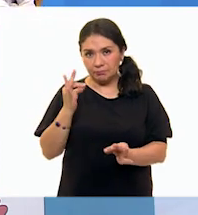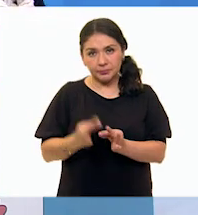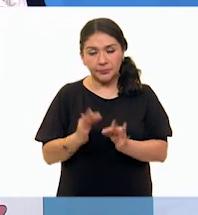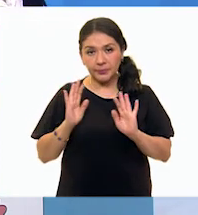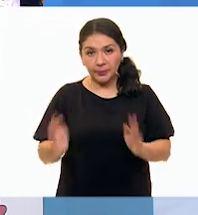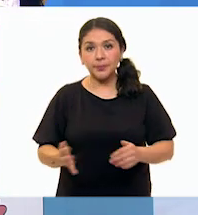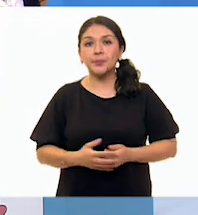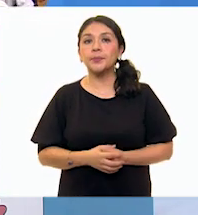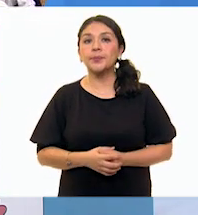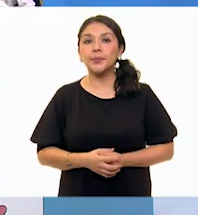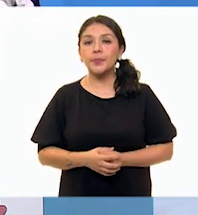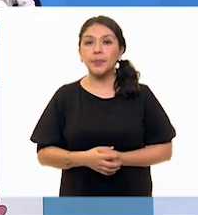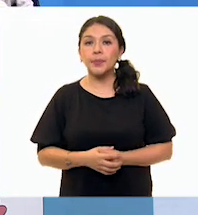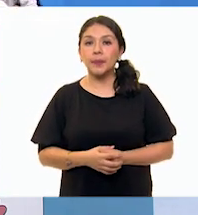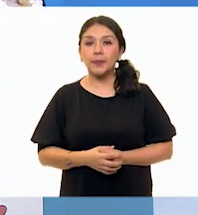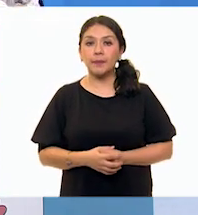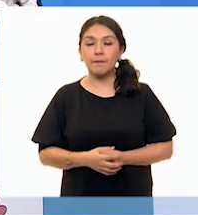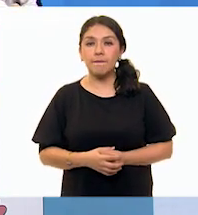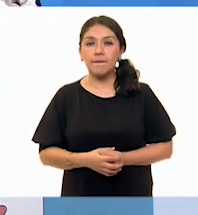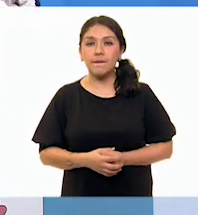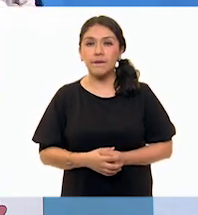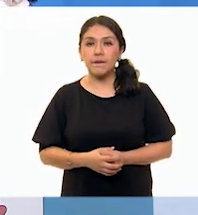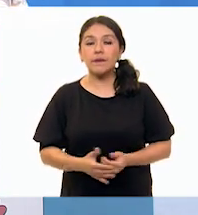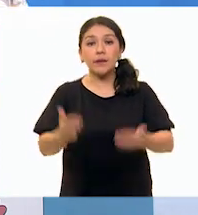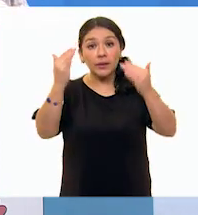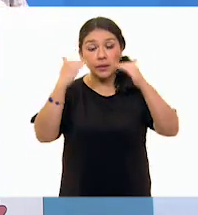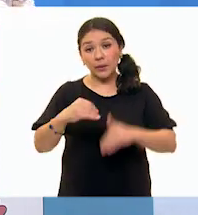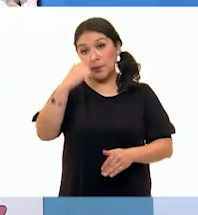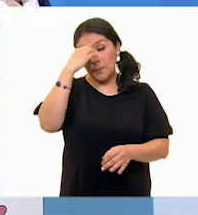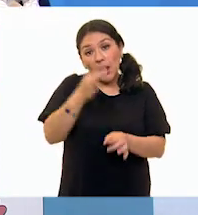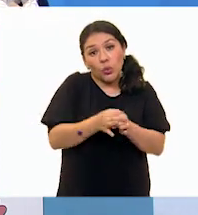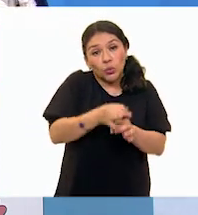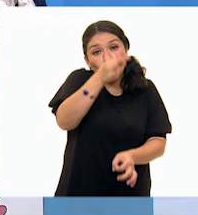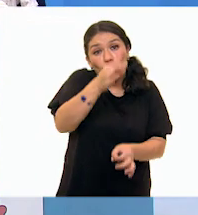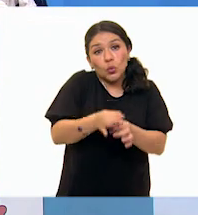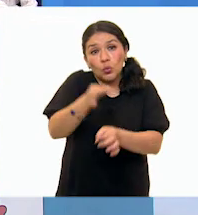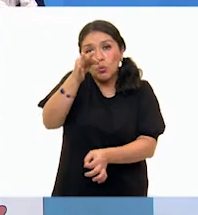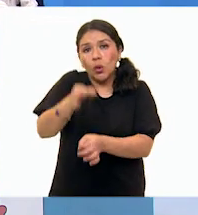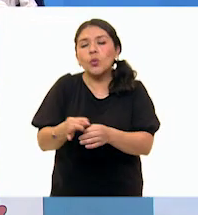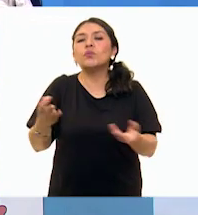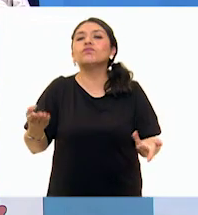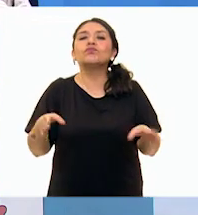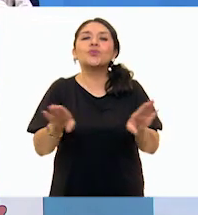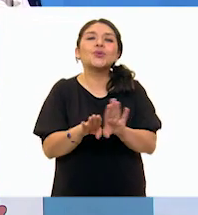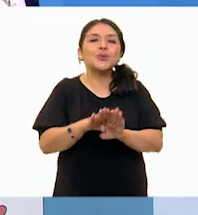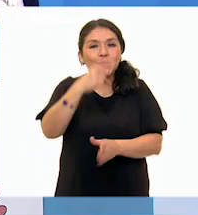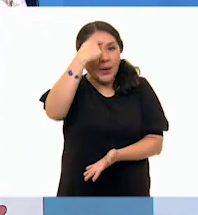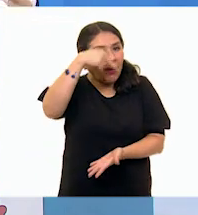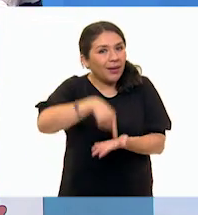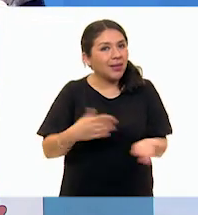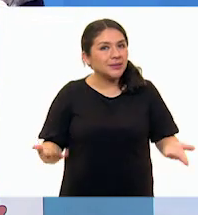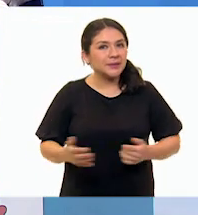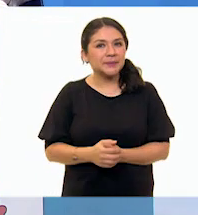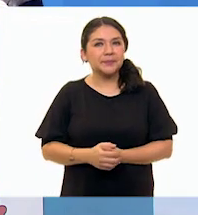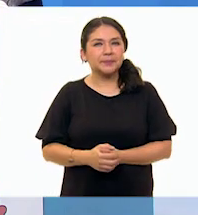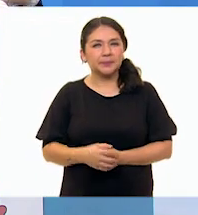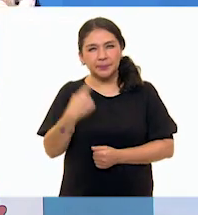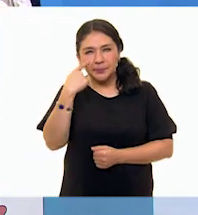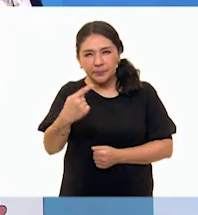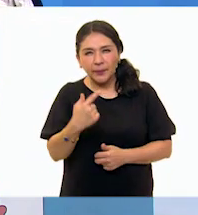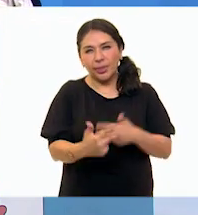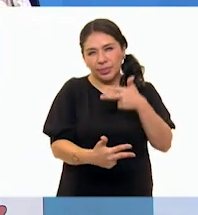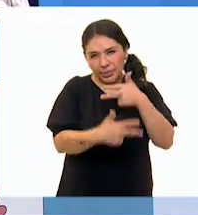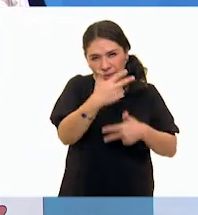9 y 10. Muy bien. Y en los tubos, entonces, ¿cómo nos quedaría? Quedarían